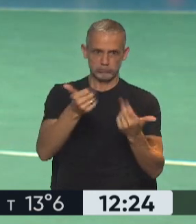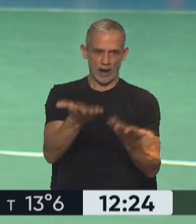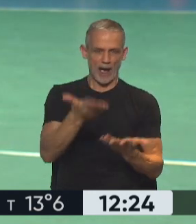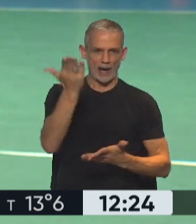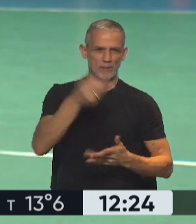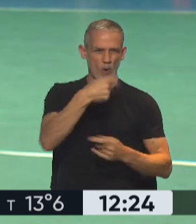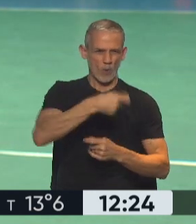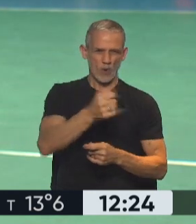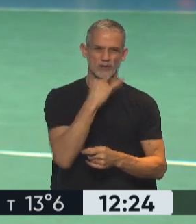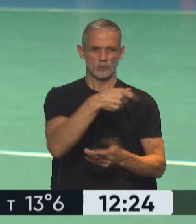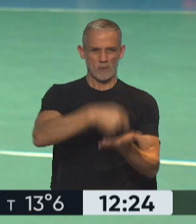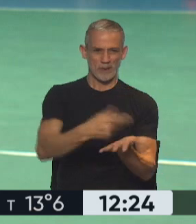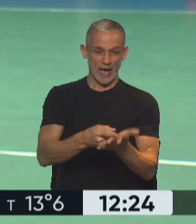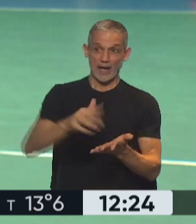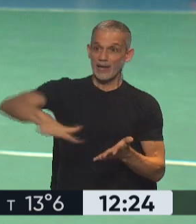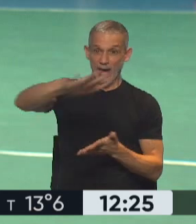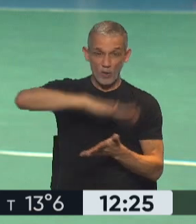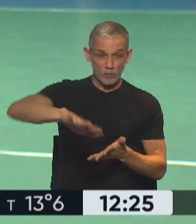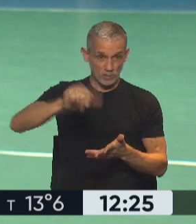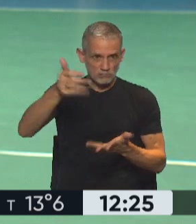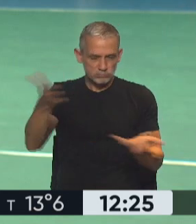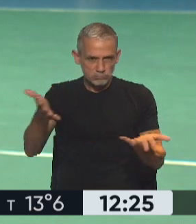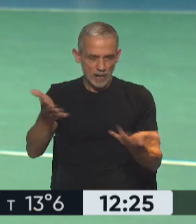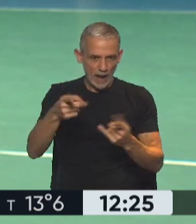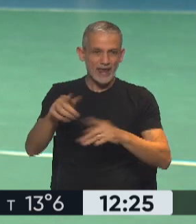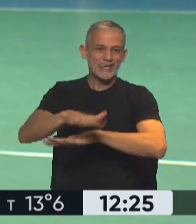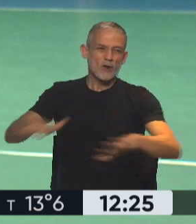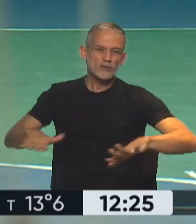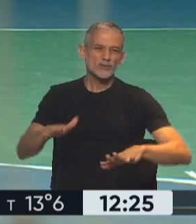lado la comunidad, como bien vos decías, y sobre todo los chicos y las